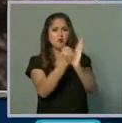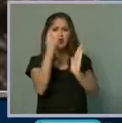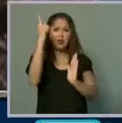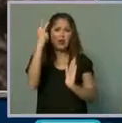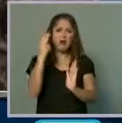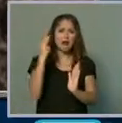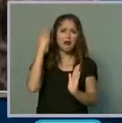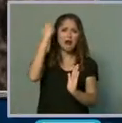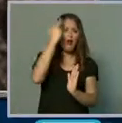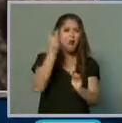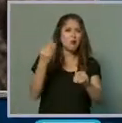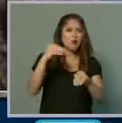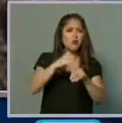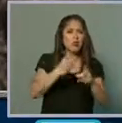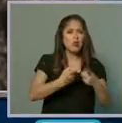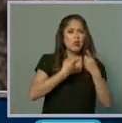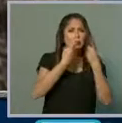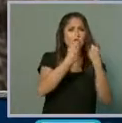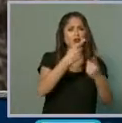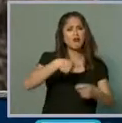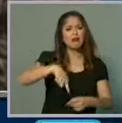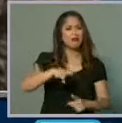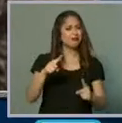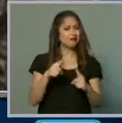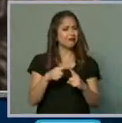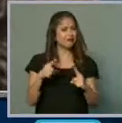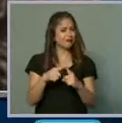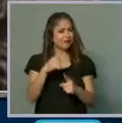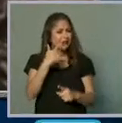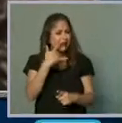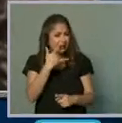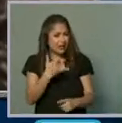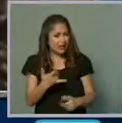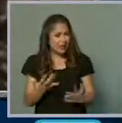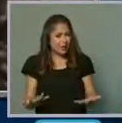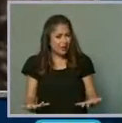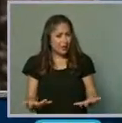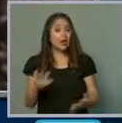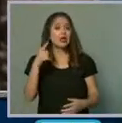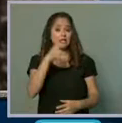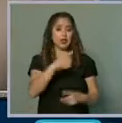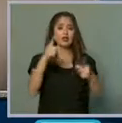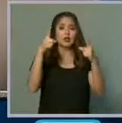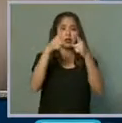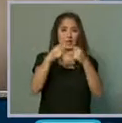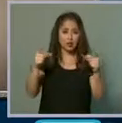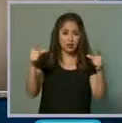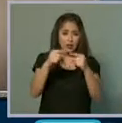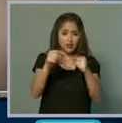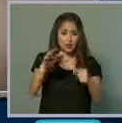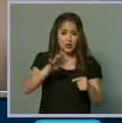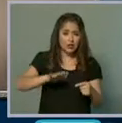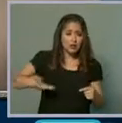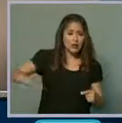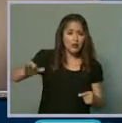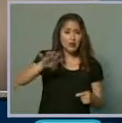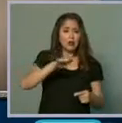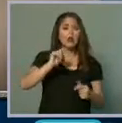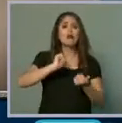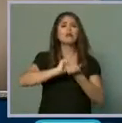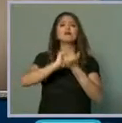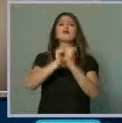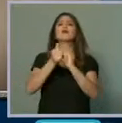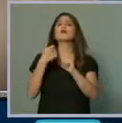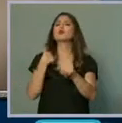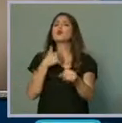dicen, claro, seguramente lo mandaron a hacer al Japón y el motivo, y los japoneses dijeron, bueno, pues ¿qué es ¿Qué esto le de-